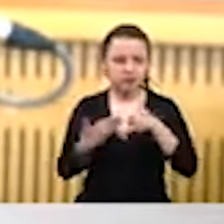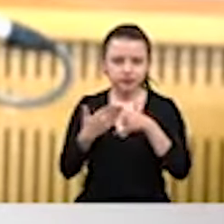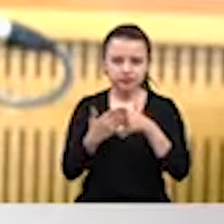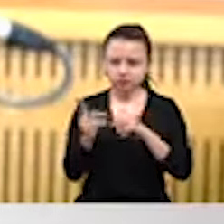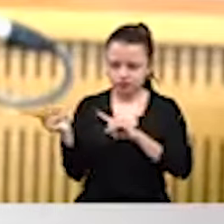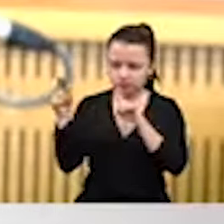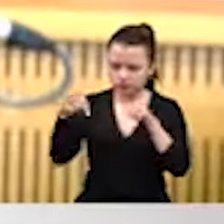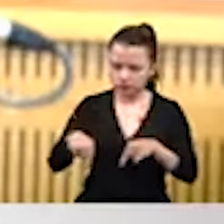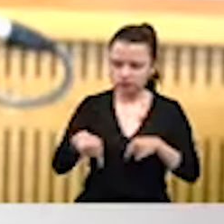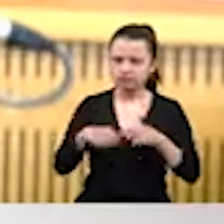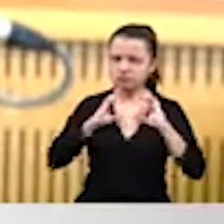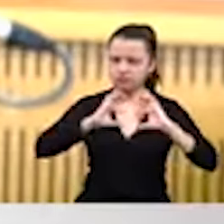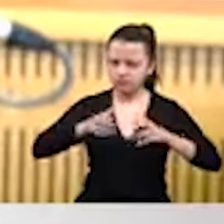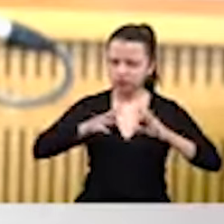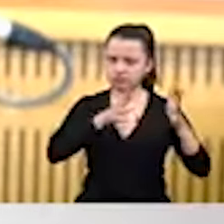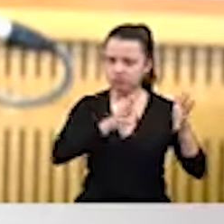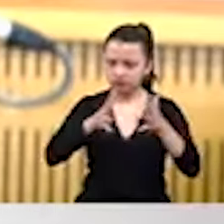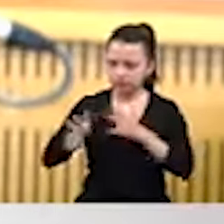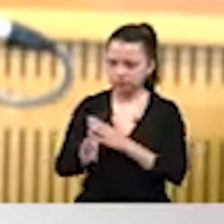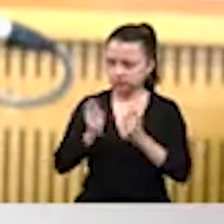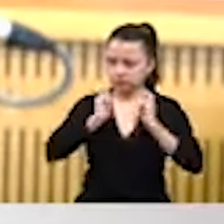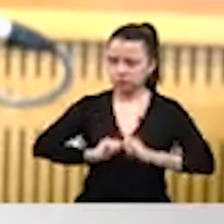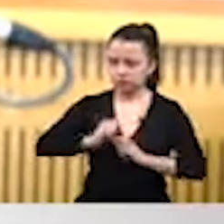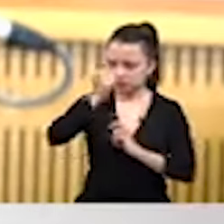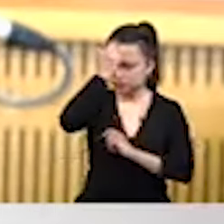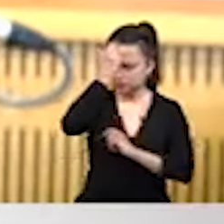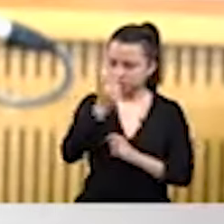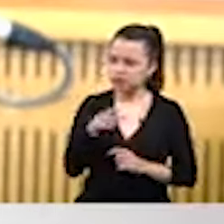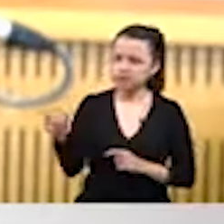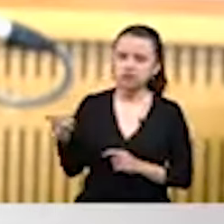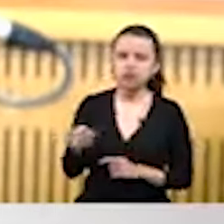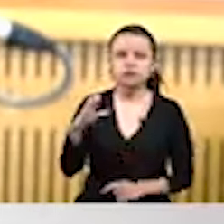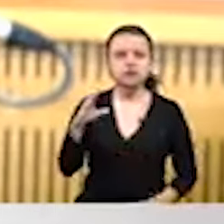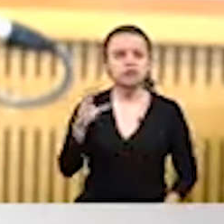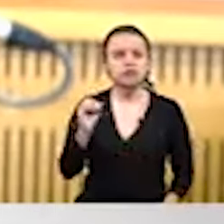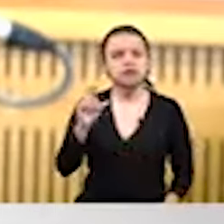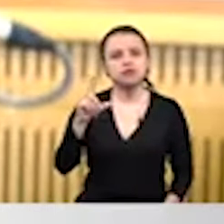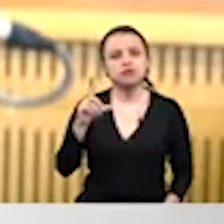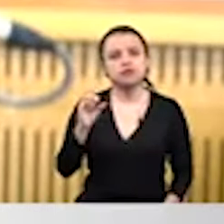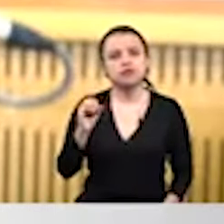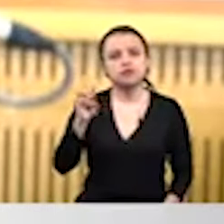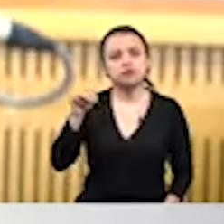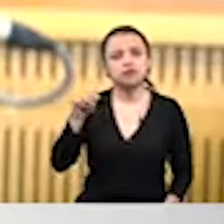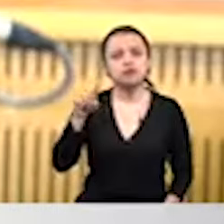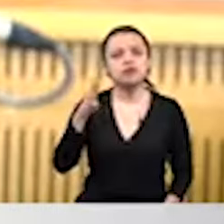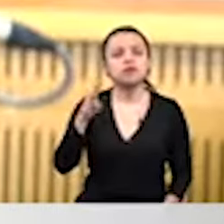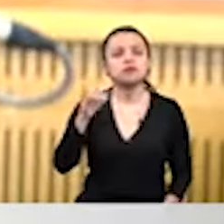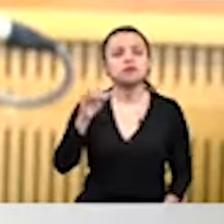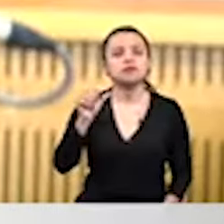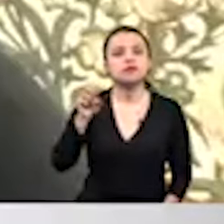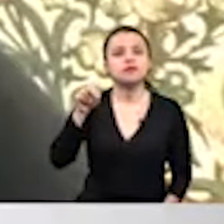Nuestras instituciones y economía también se ven afectadas por el colonialismo y la explotación indígena que comenta.